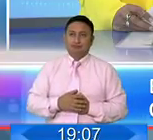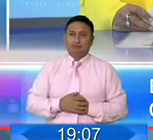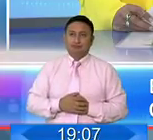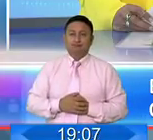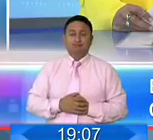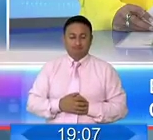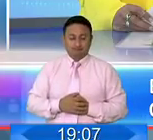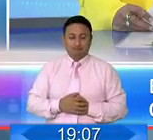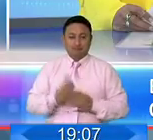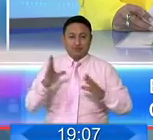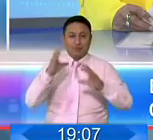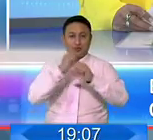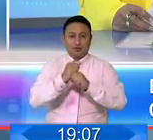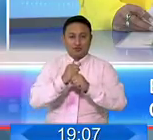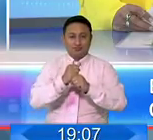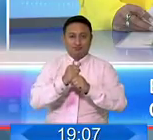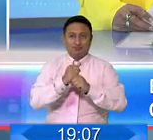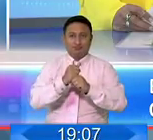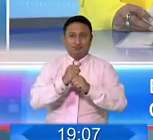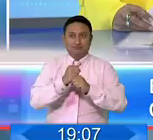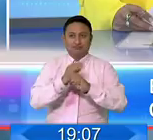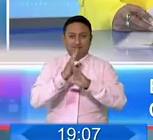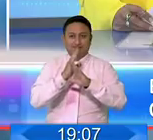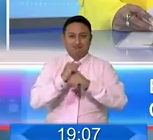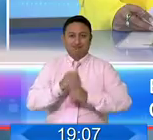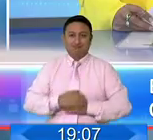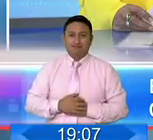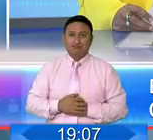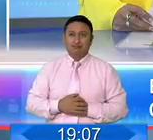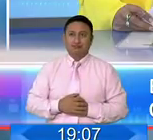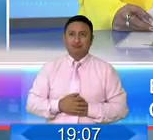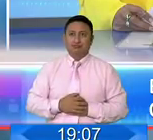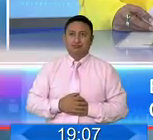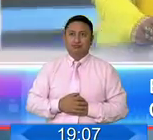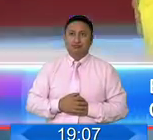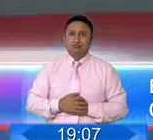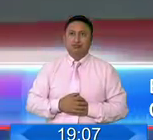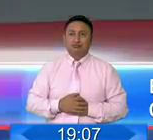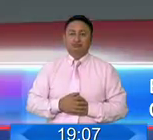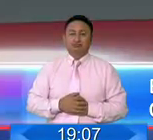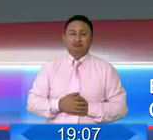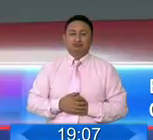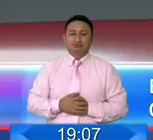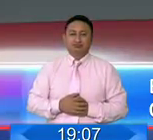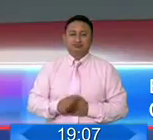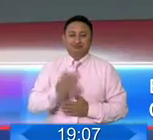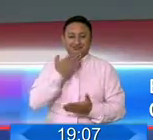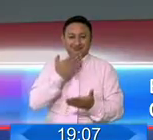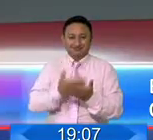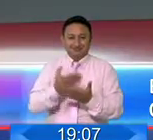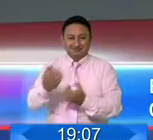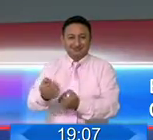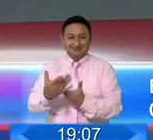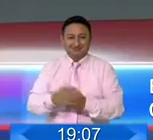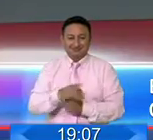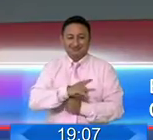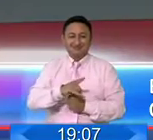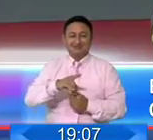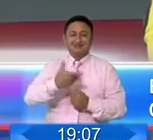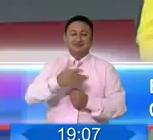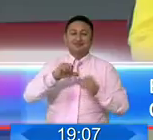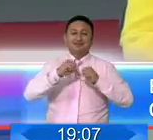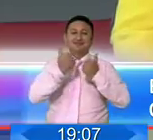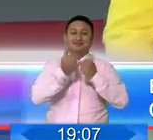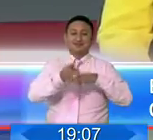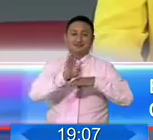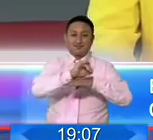ustedes. Que tengas una buena noche. Hasta luego. Muchísimas gracias, Javier, por esa información desde el Palacio Legislativo. Ahora